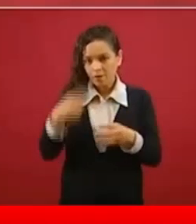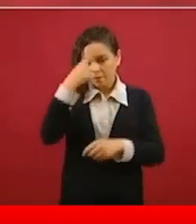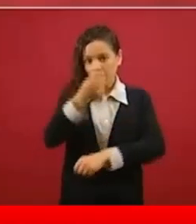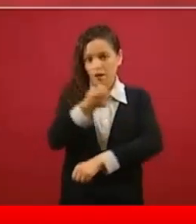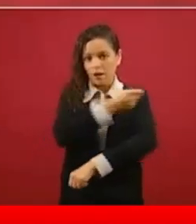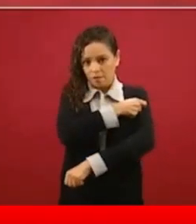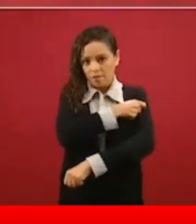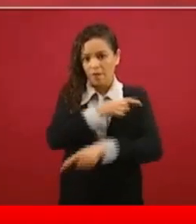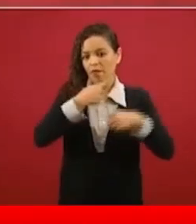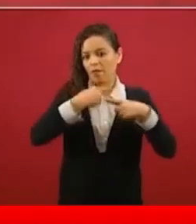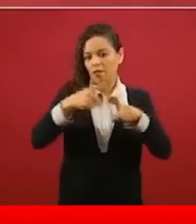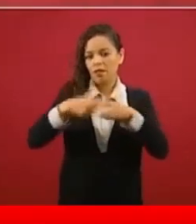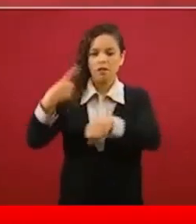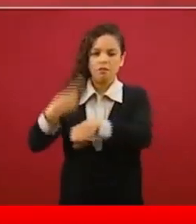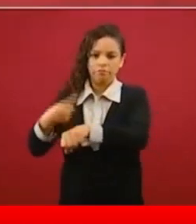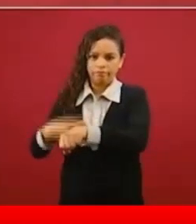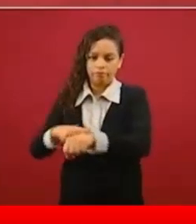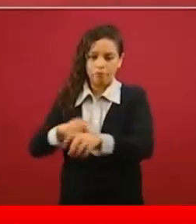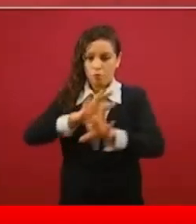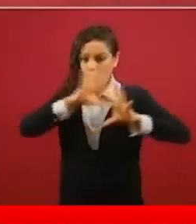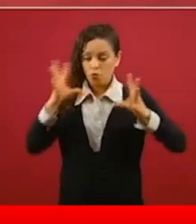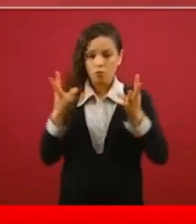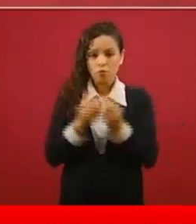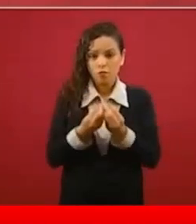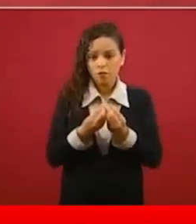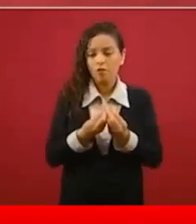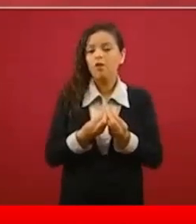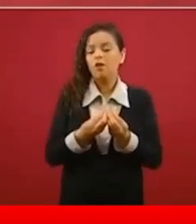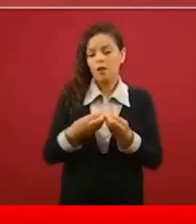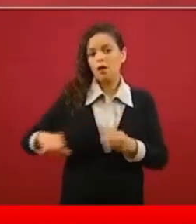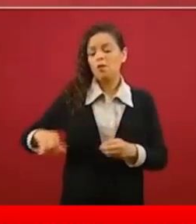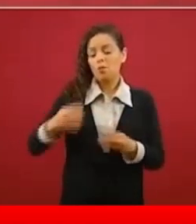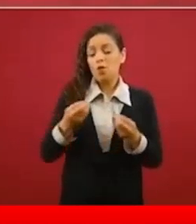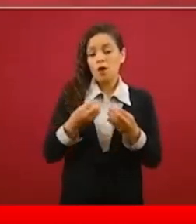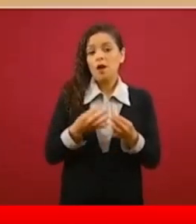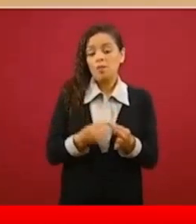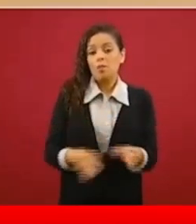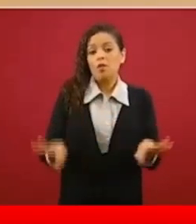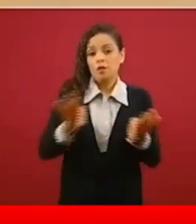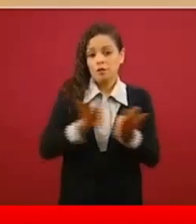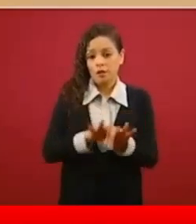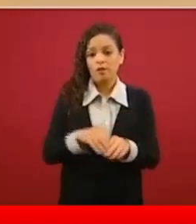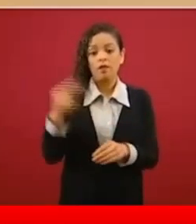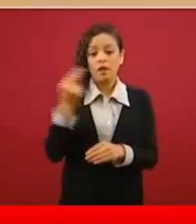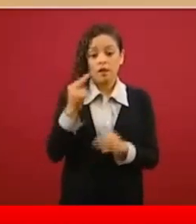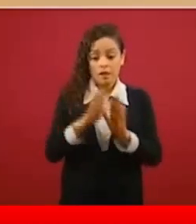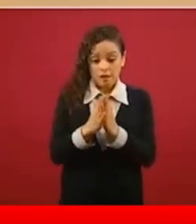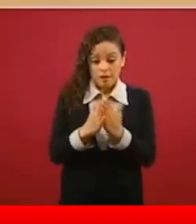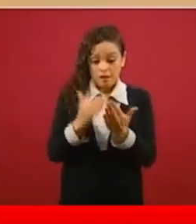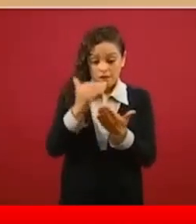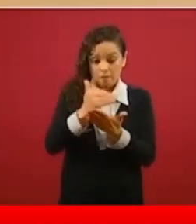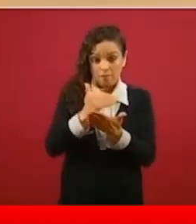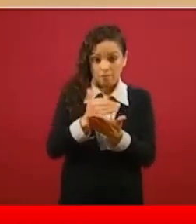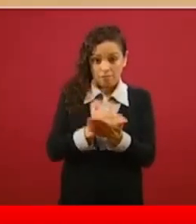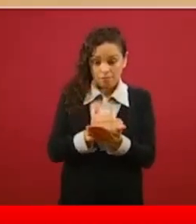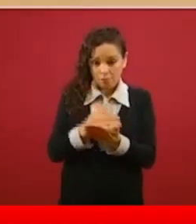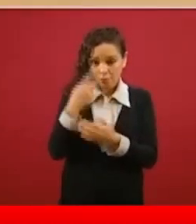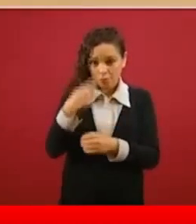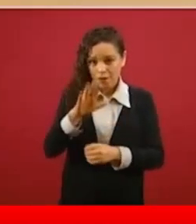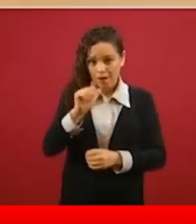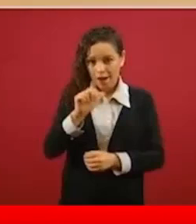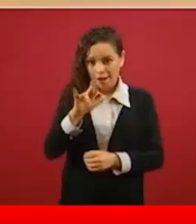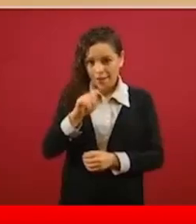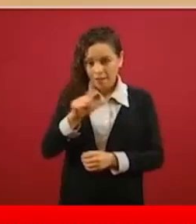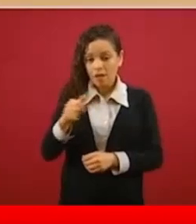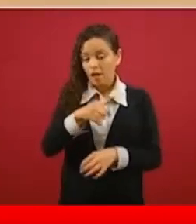todas las vacunas son importantes cada una se pone a distinta edad y hay que mantener los esquemas de vacunación completos en los últimos años